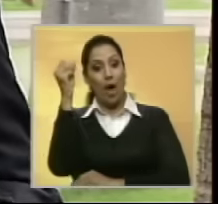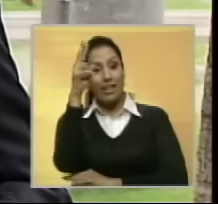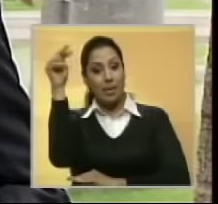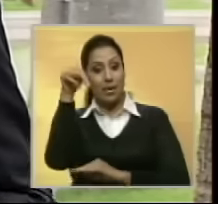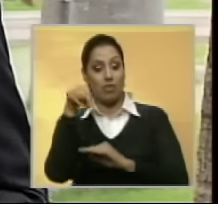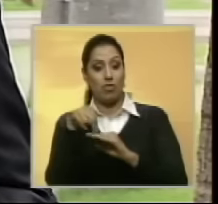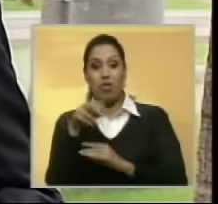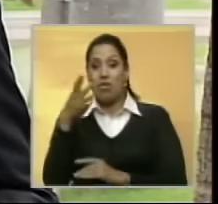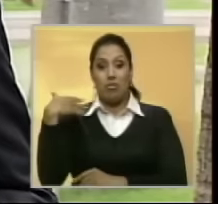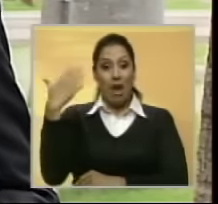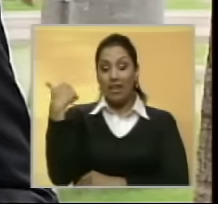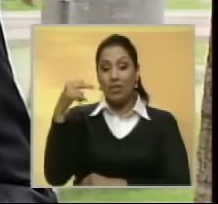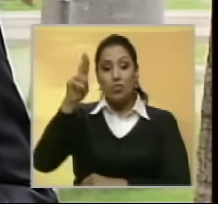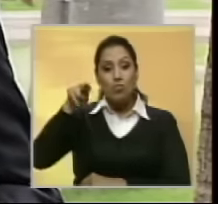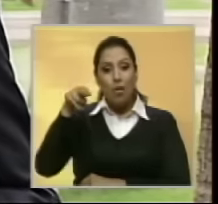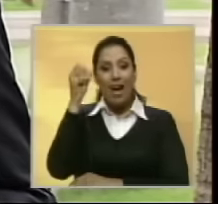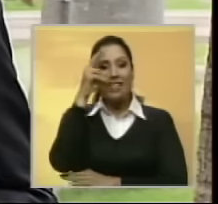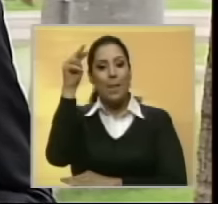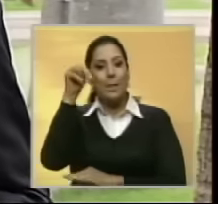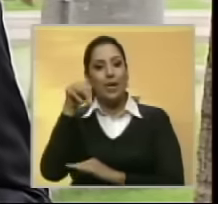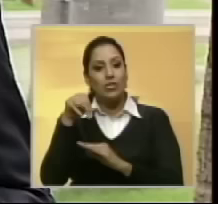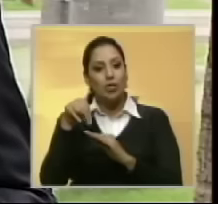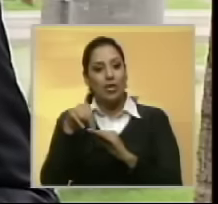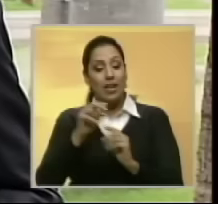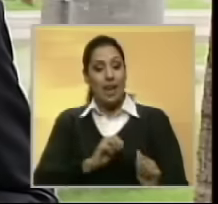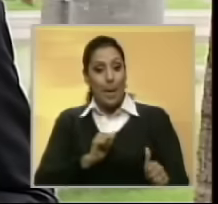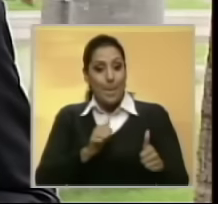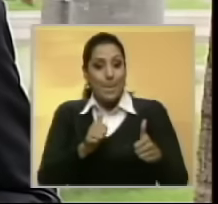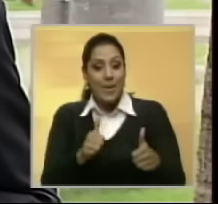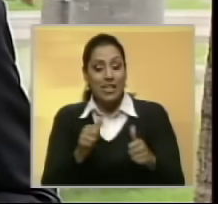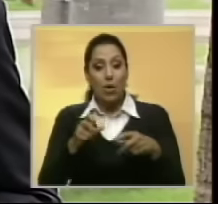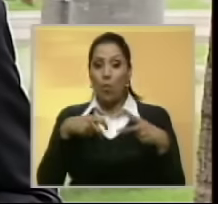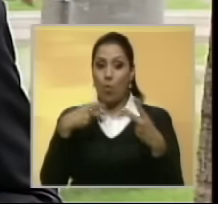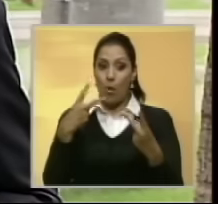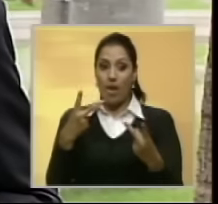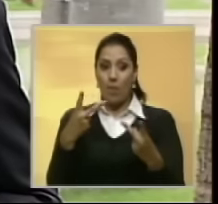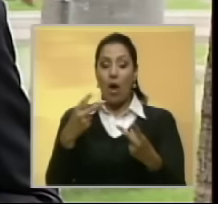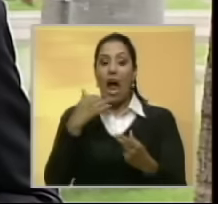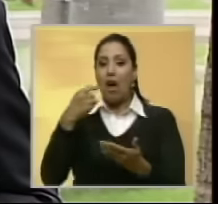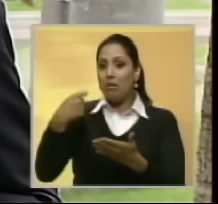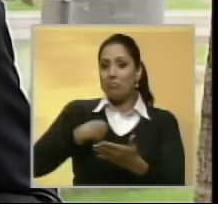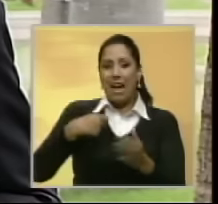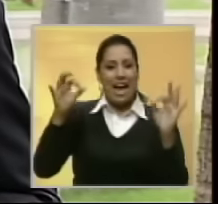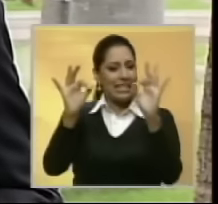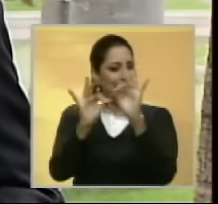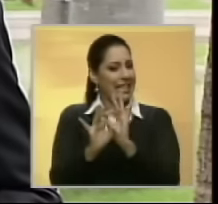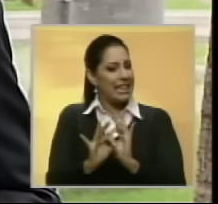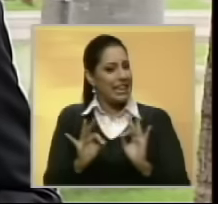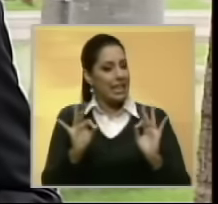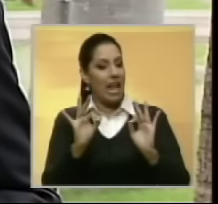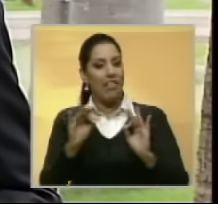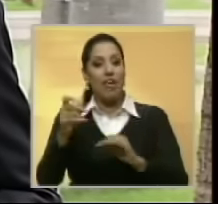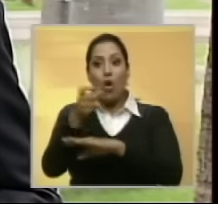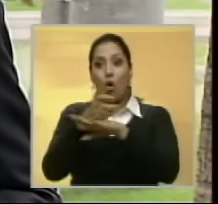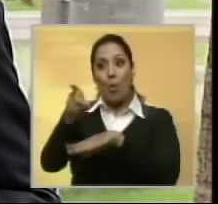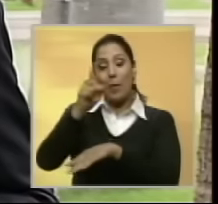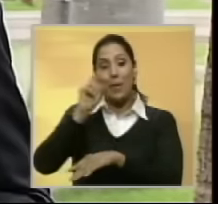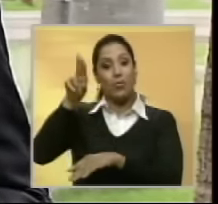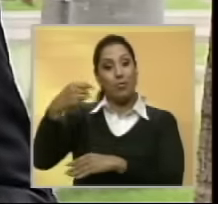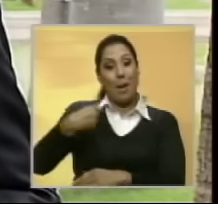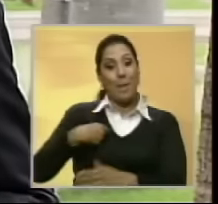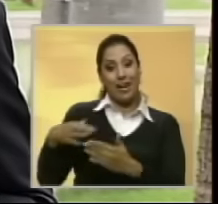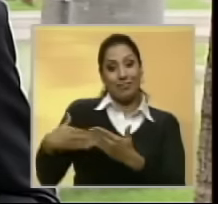que nunca la Asamblea Nacional, desde que inició el nuevo periodo, ha manejado recursos provenientes del